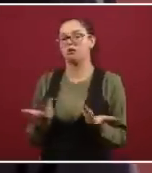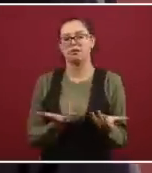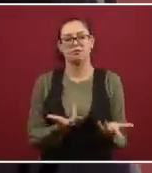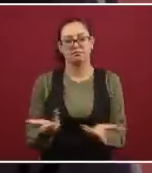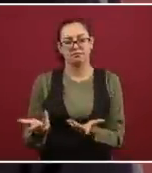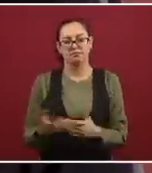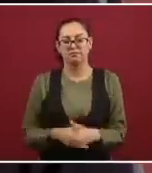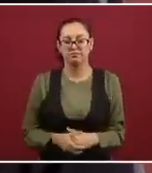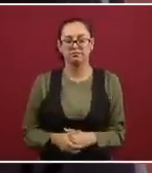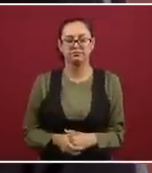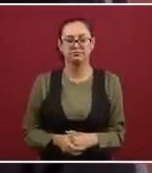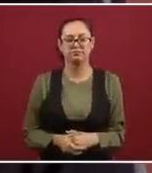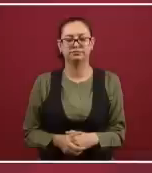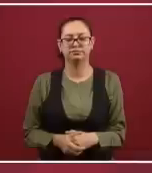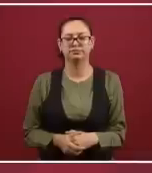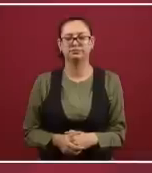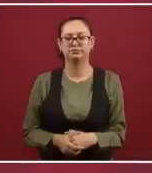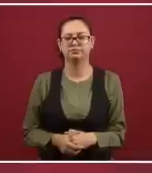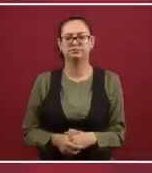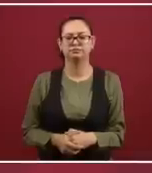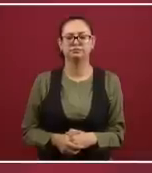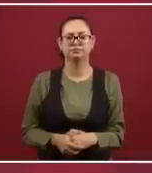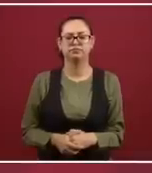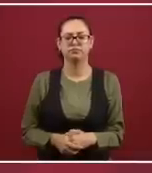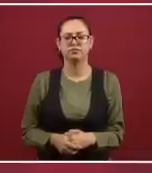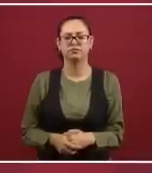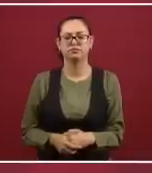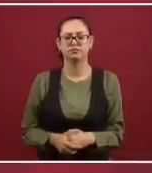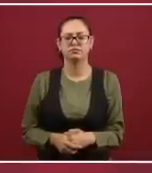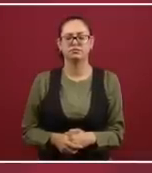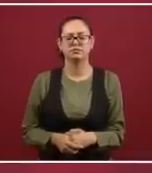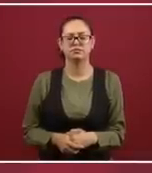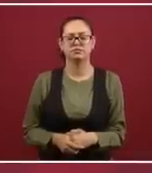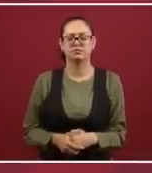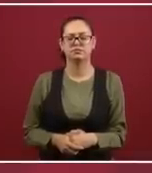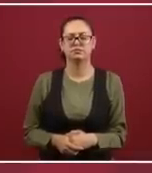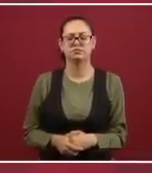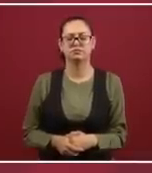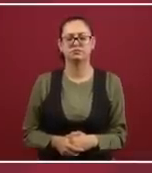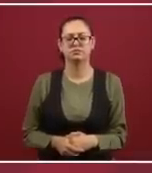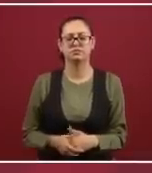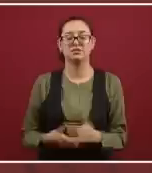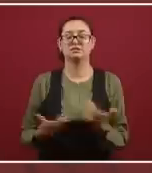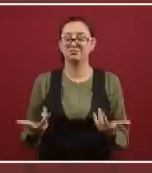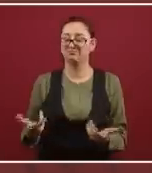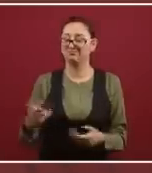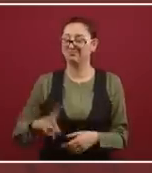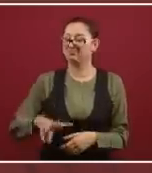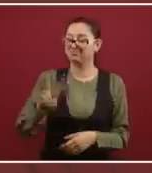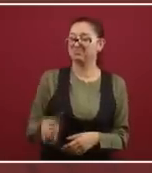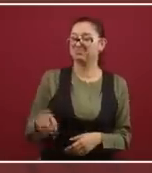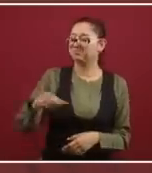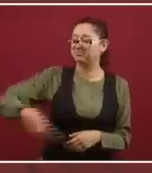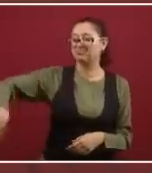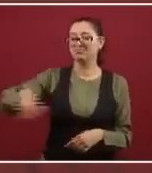es evidente y preocupante que fue creciendo el consumo